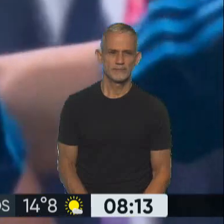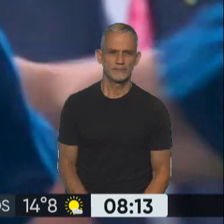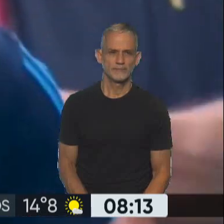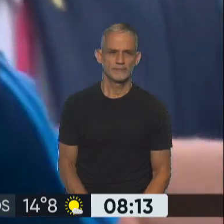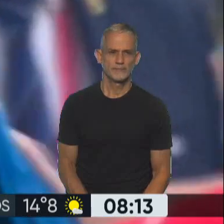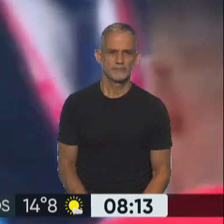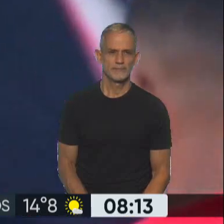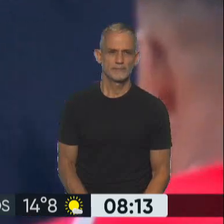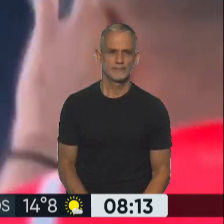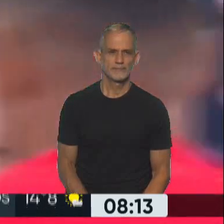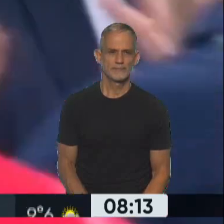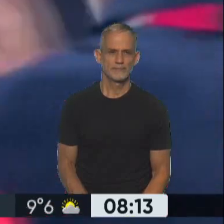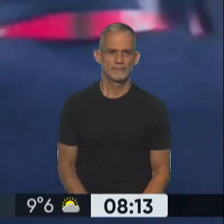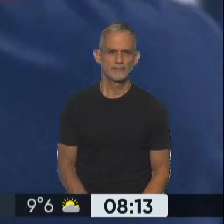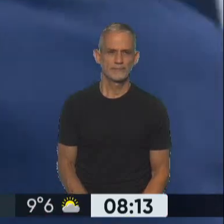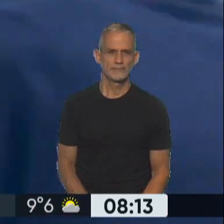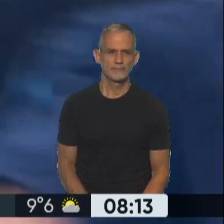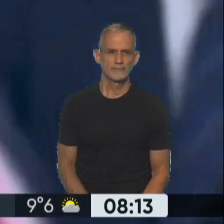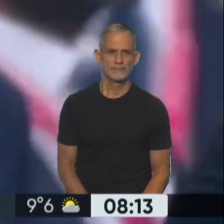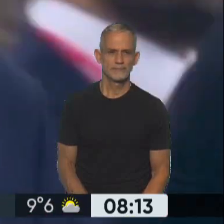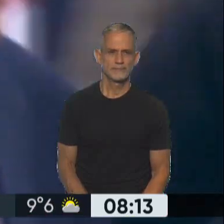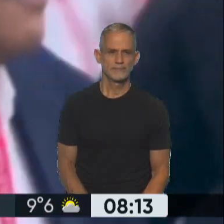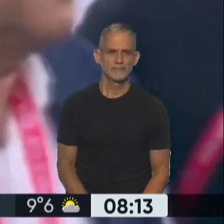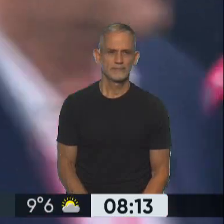silencios que prefiero callar